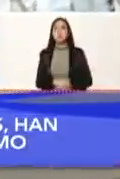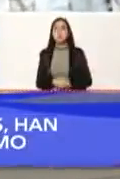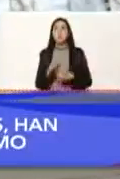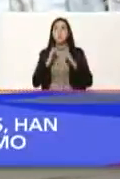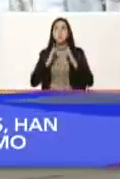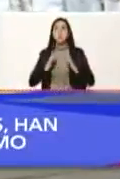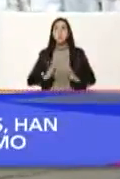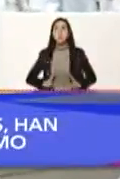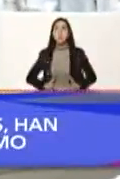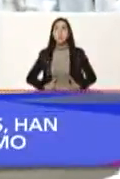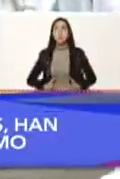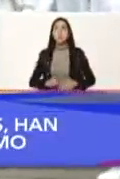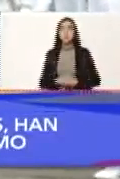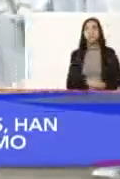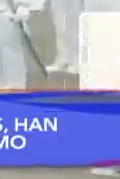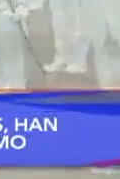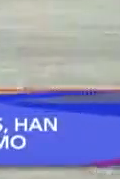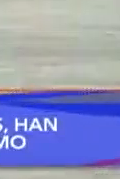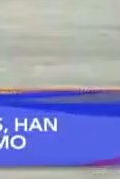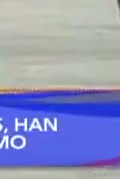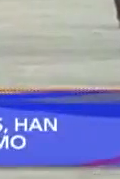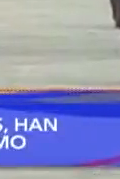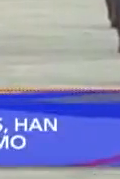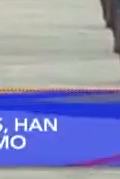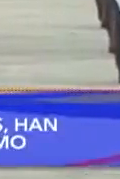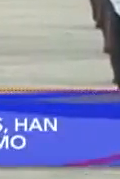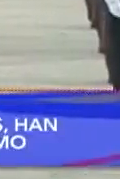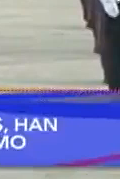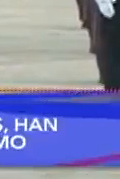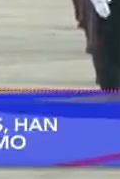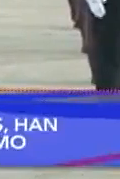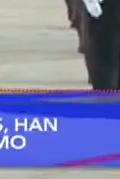¡Descansen! ¡Ar!